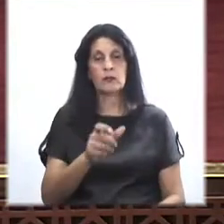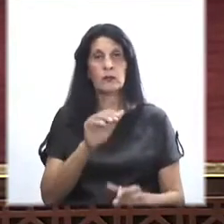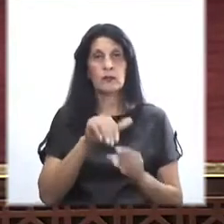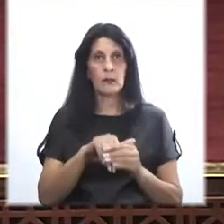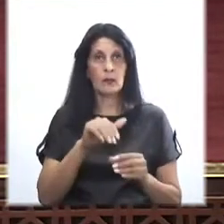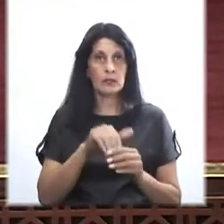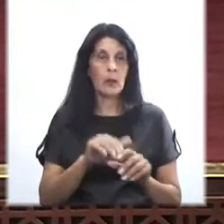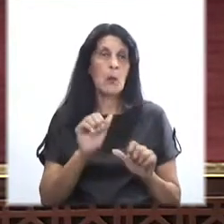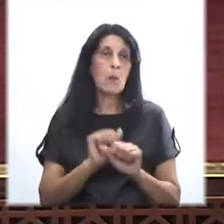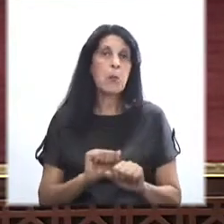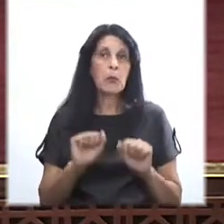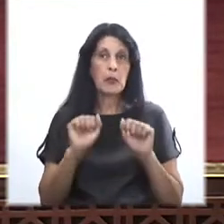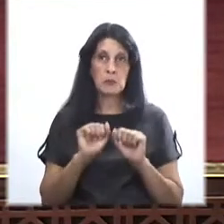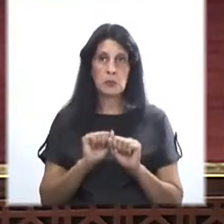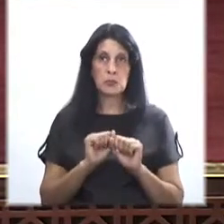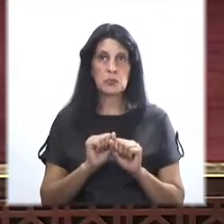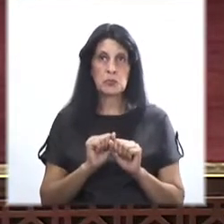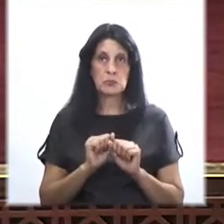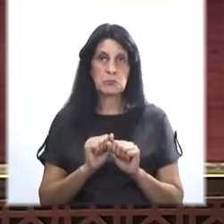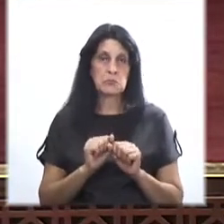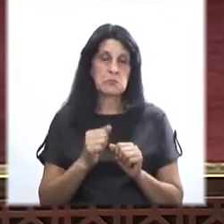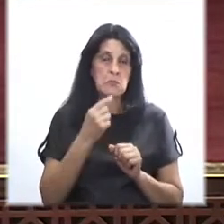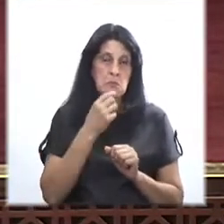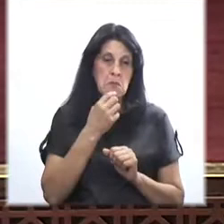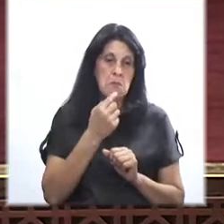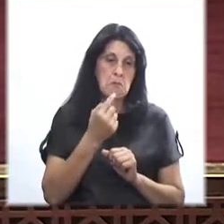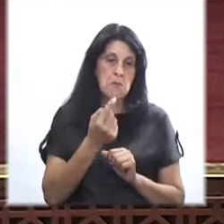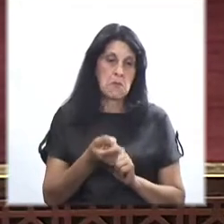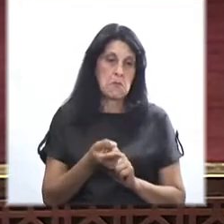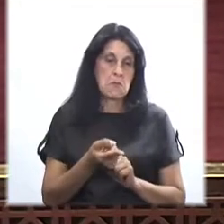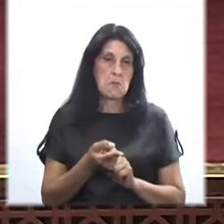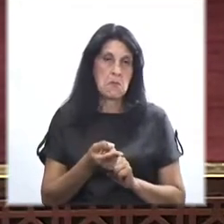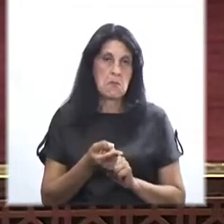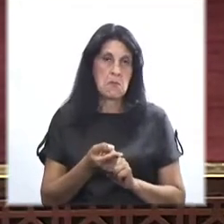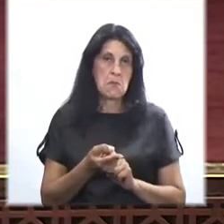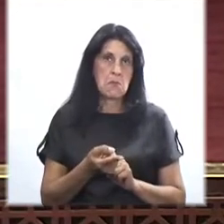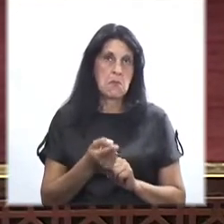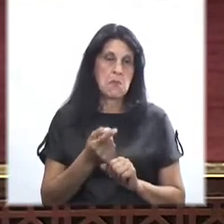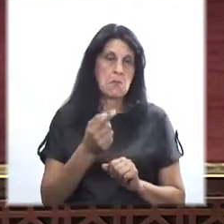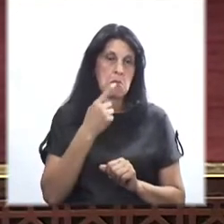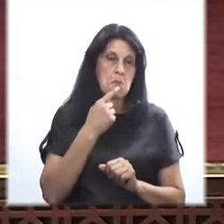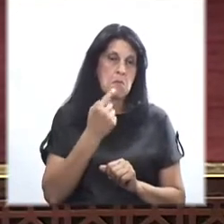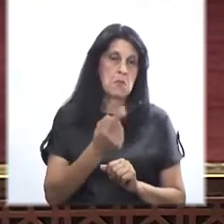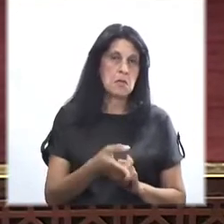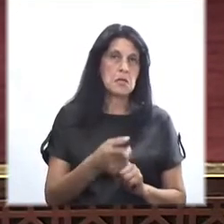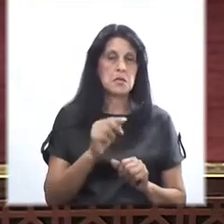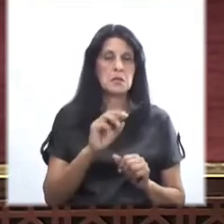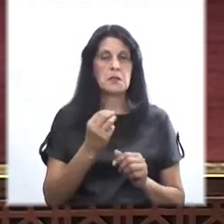quizás podamos posicionar el carácter